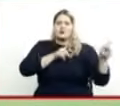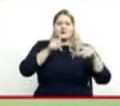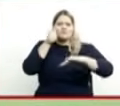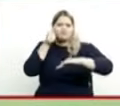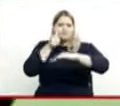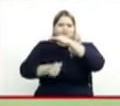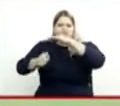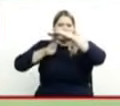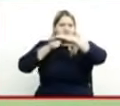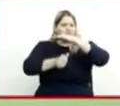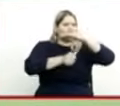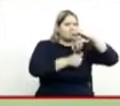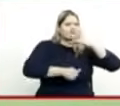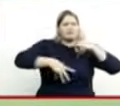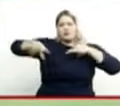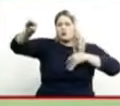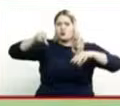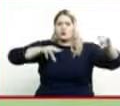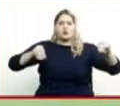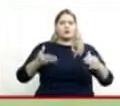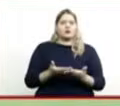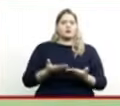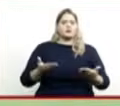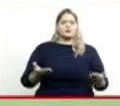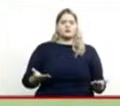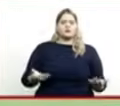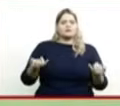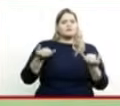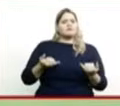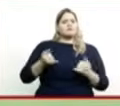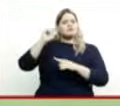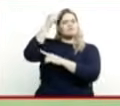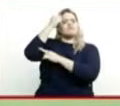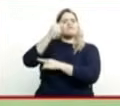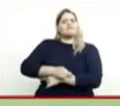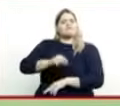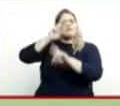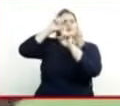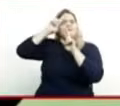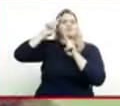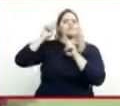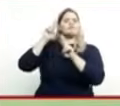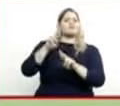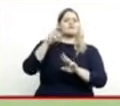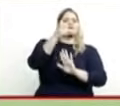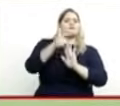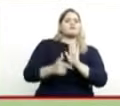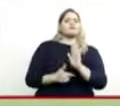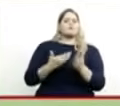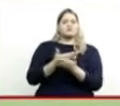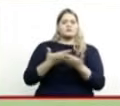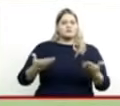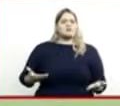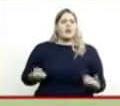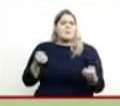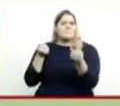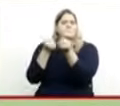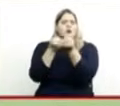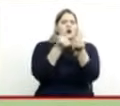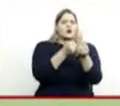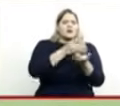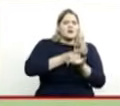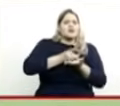Mi gobierno respeta el Estado de Derecho, promueve la democracia y